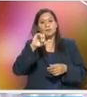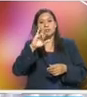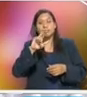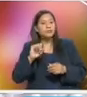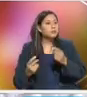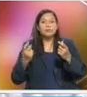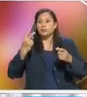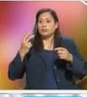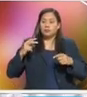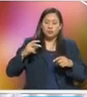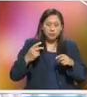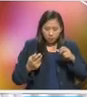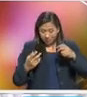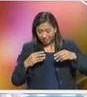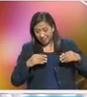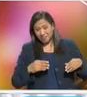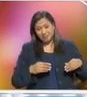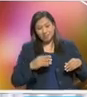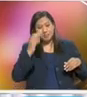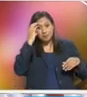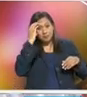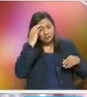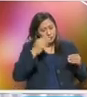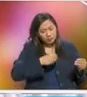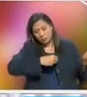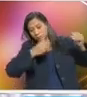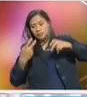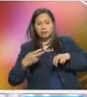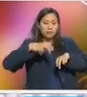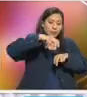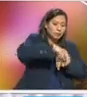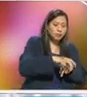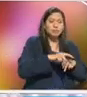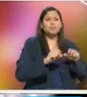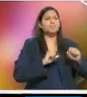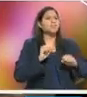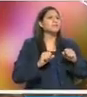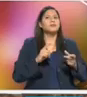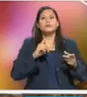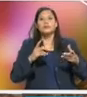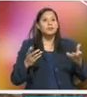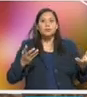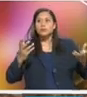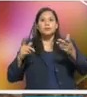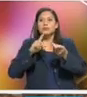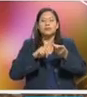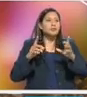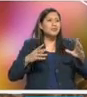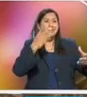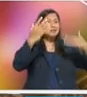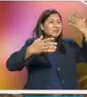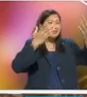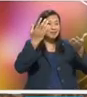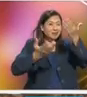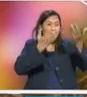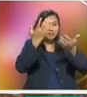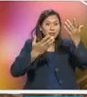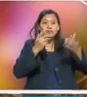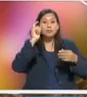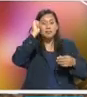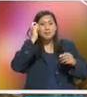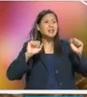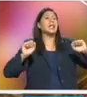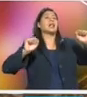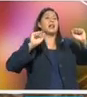quienes inmediatamente corrieron de la cama, no sabiendo a dónde dirigirse. Todo era un desorden. Los